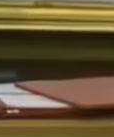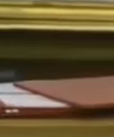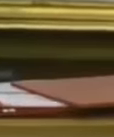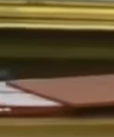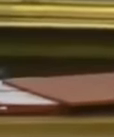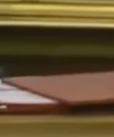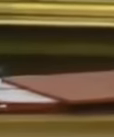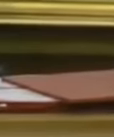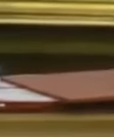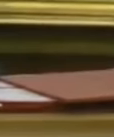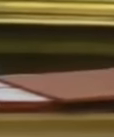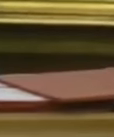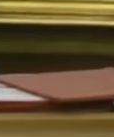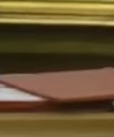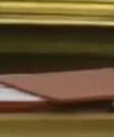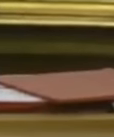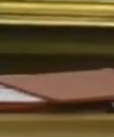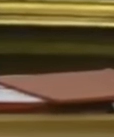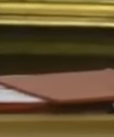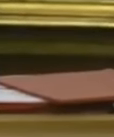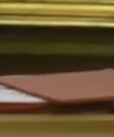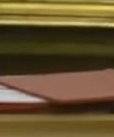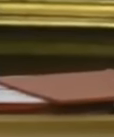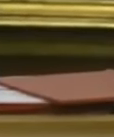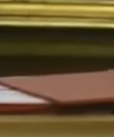Más anotado en derecho a palabra.